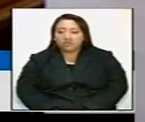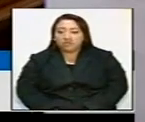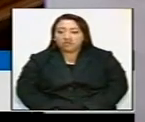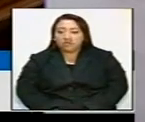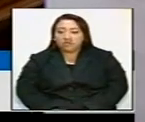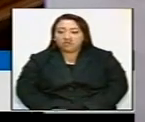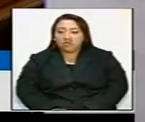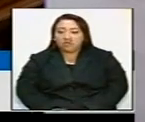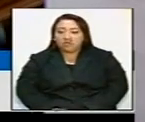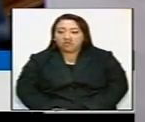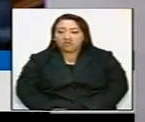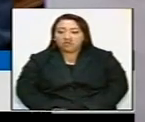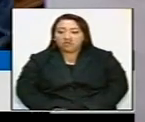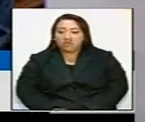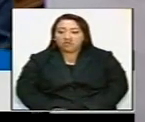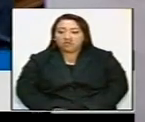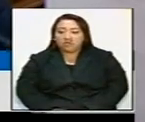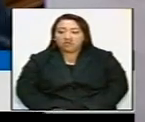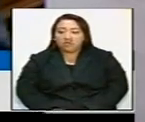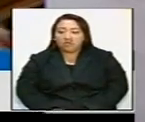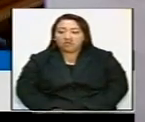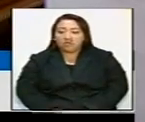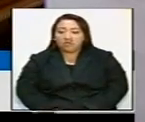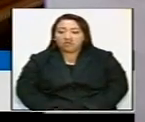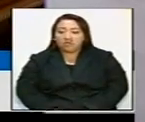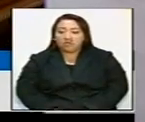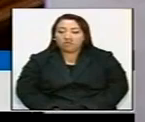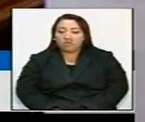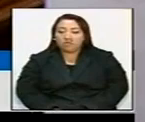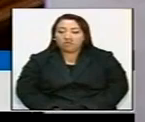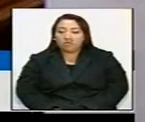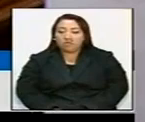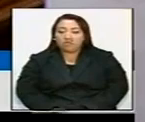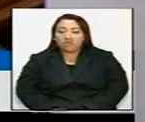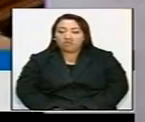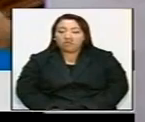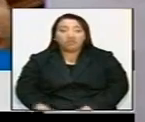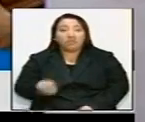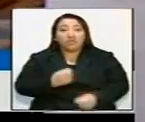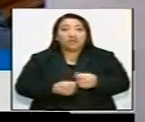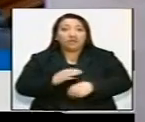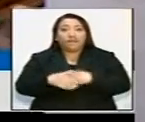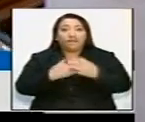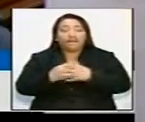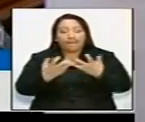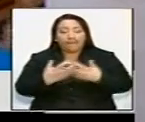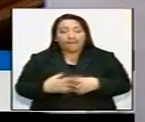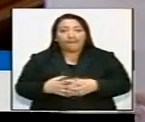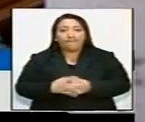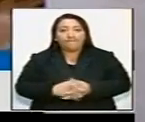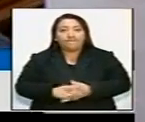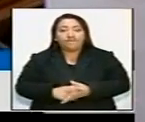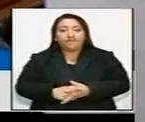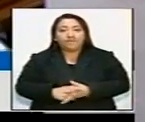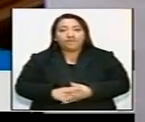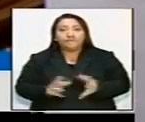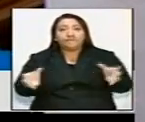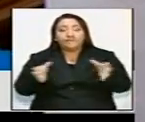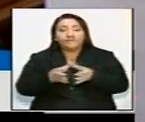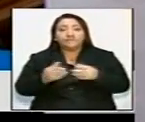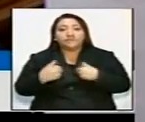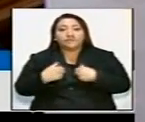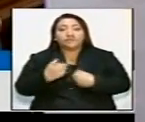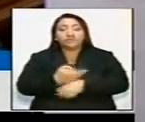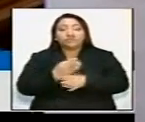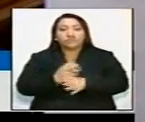promover la flexibilidad en el mercado laboral, de tal manera que las empresas pequeñas y medianas tengan